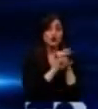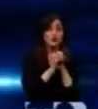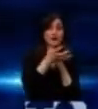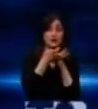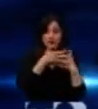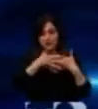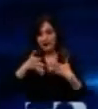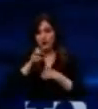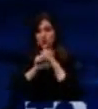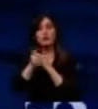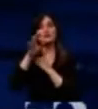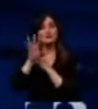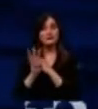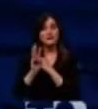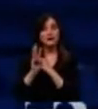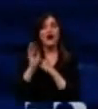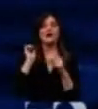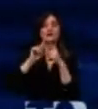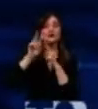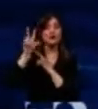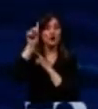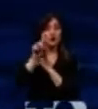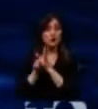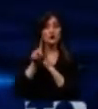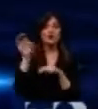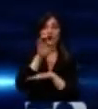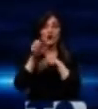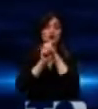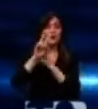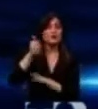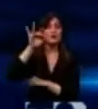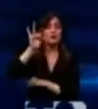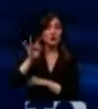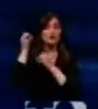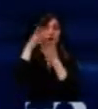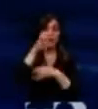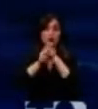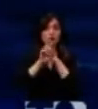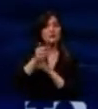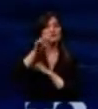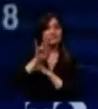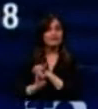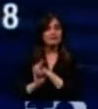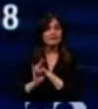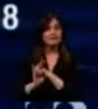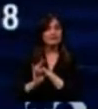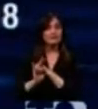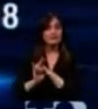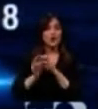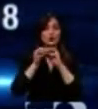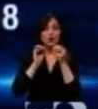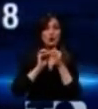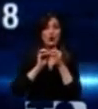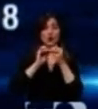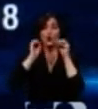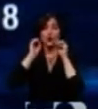y 2016 hasta el 31 de enero de 2018. Y la información de 2017 según el noveno dígito del